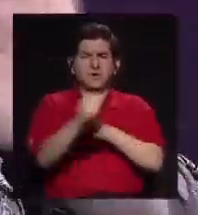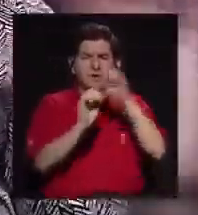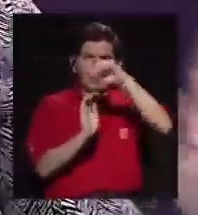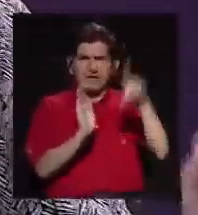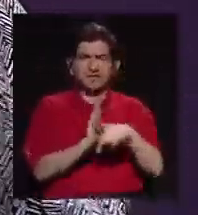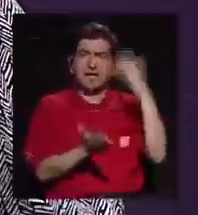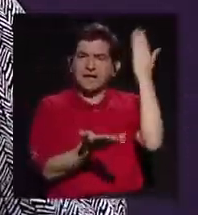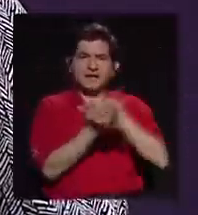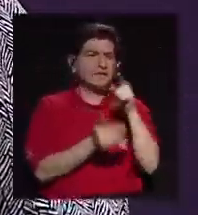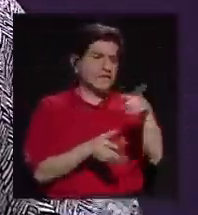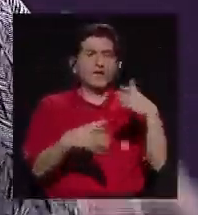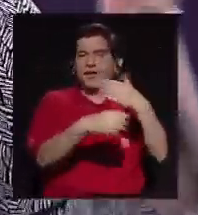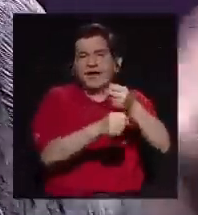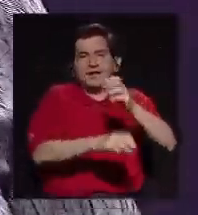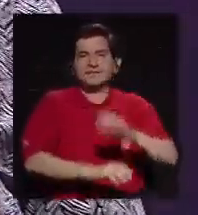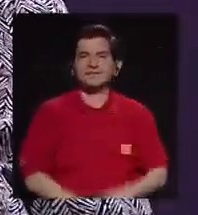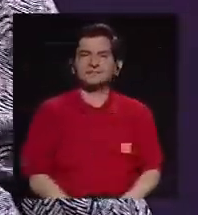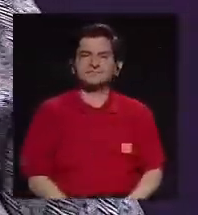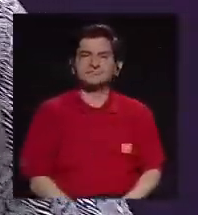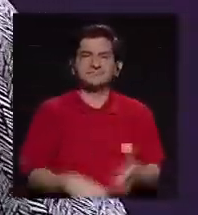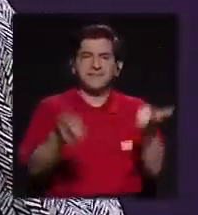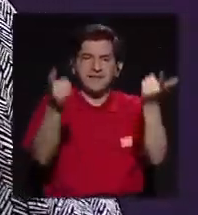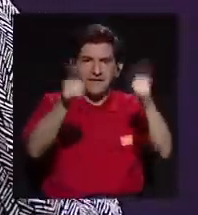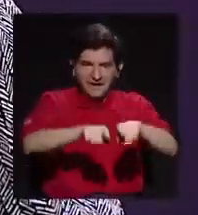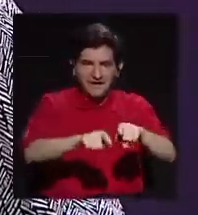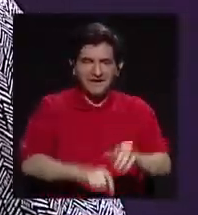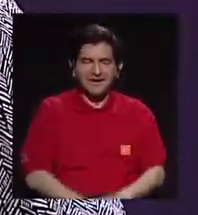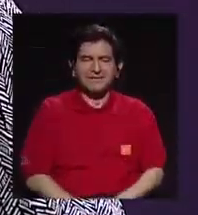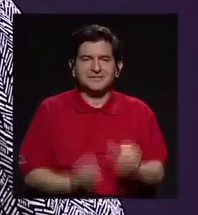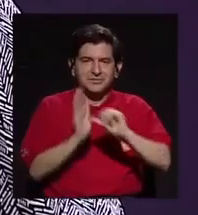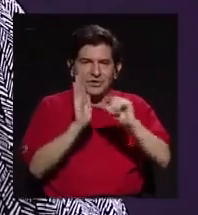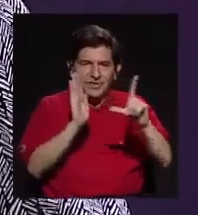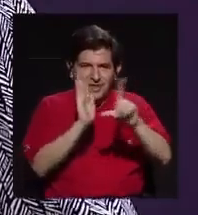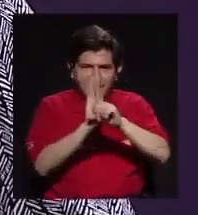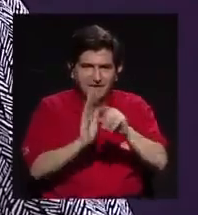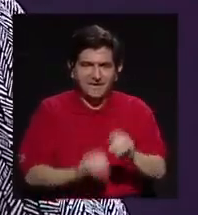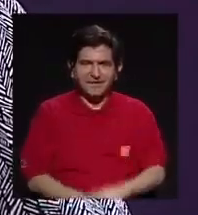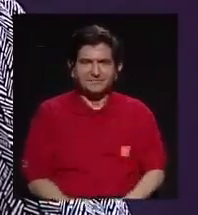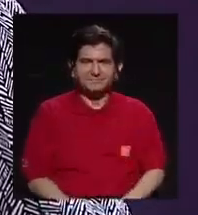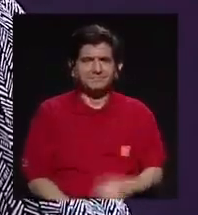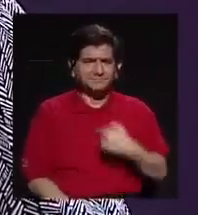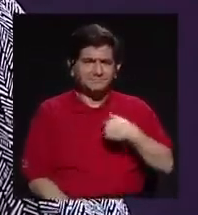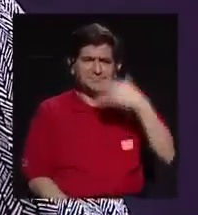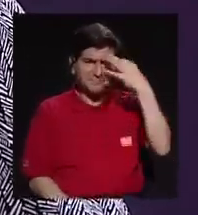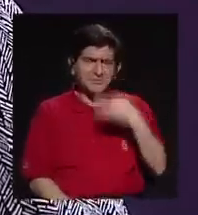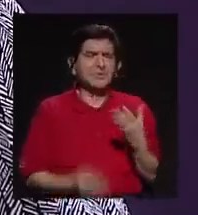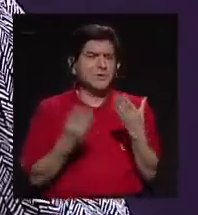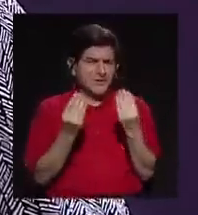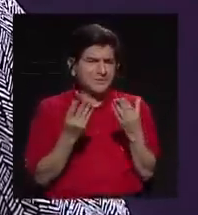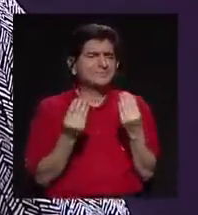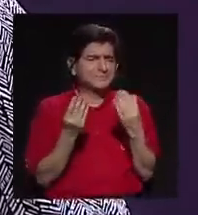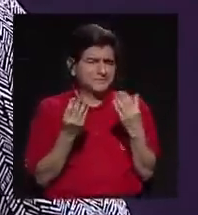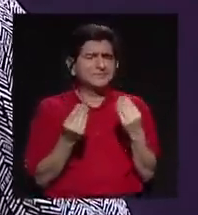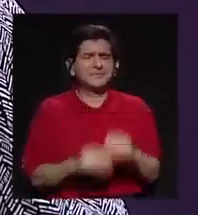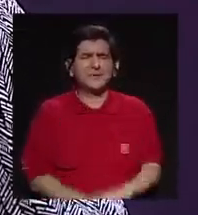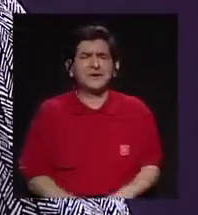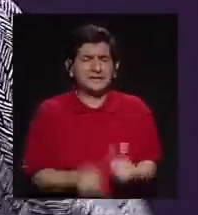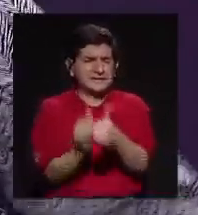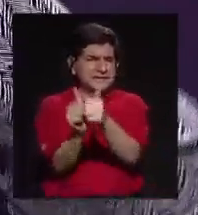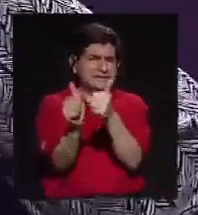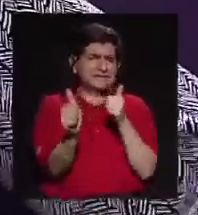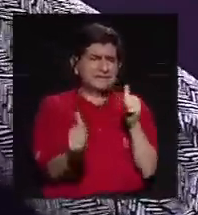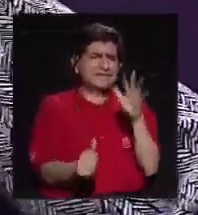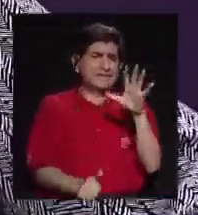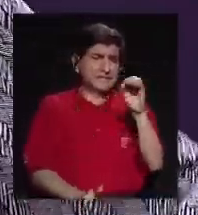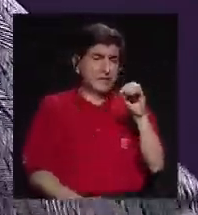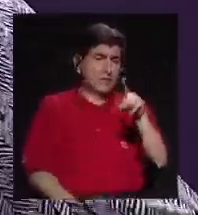separa lo que él haya hecho, ¿verdad? Y en el caso de la Asamblea Legislativa, pues a mí me da mucho miedo, efectivamente, retroceder